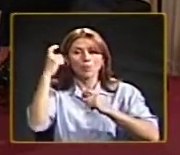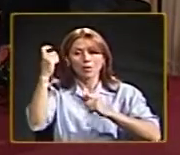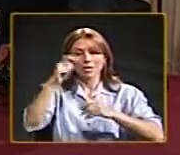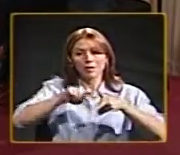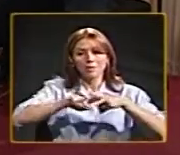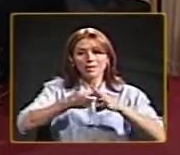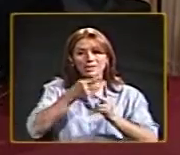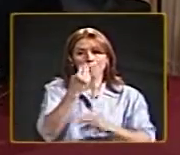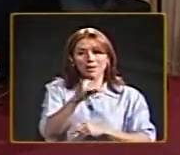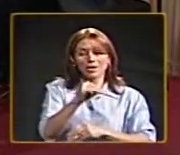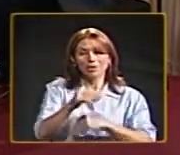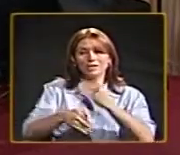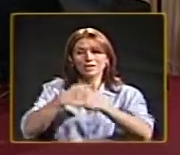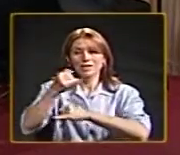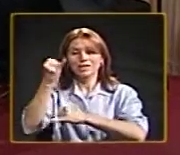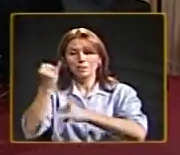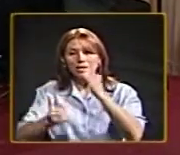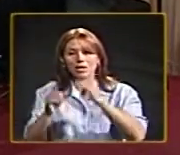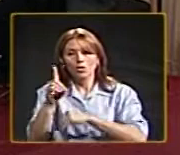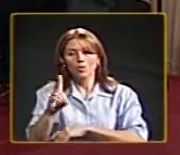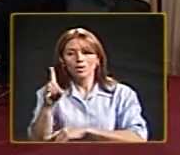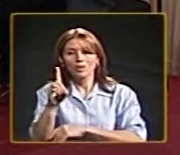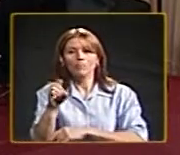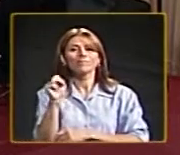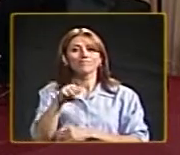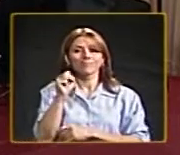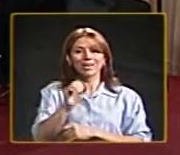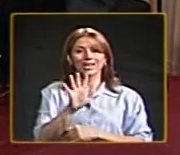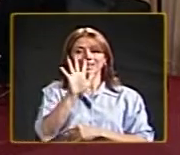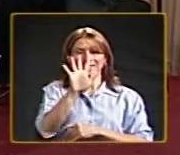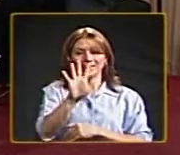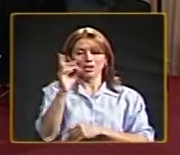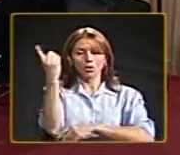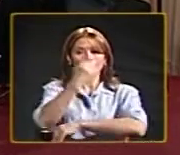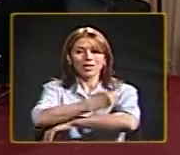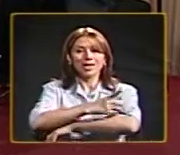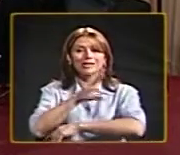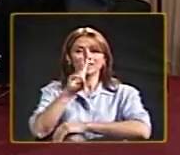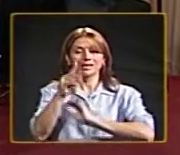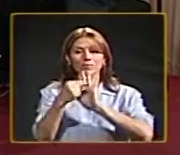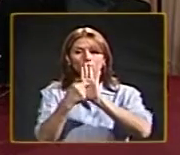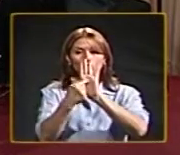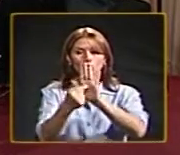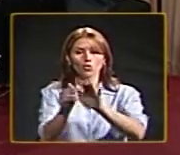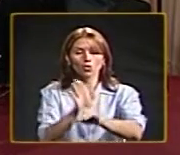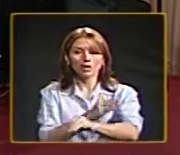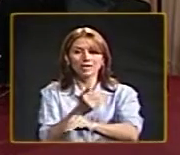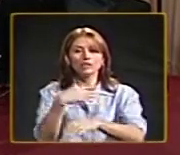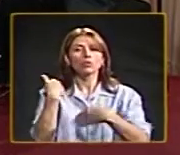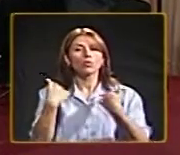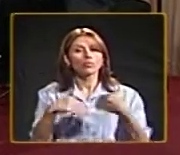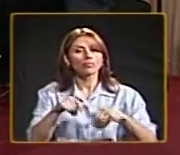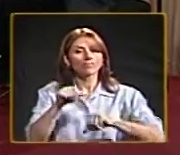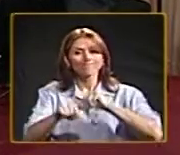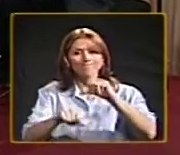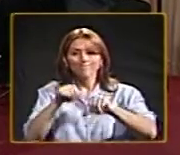Son cinco días, seis funciones, don Roberto. 5 días, 6 funciones. ¿Verdad? De momento, pues ya le digo, es un esfuerzo enorme.